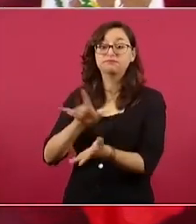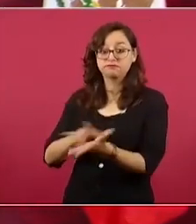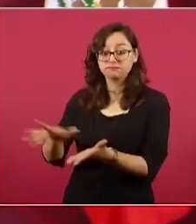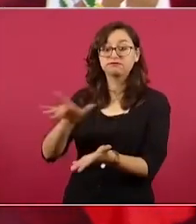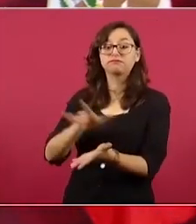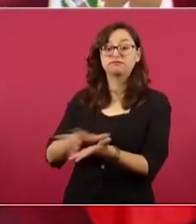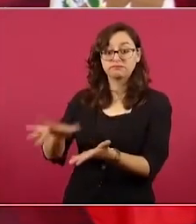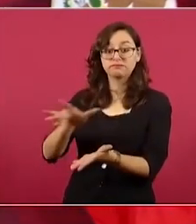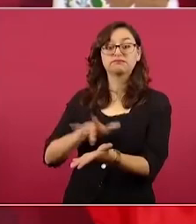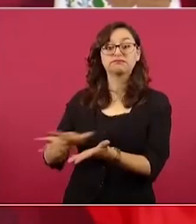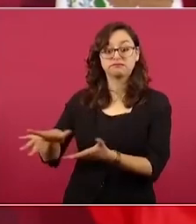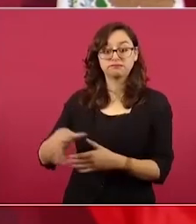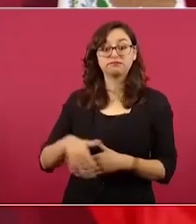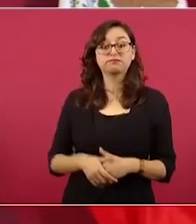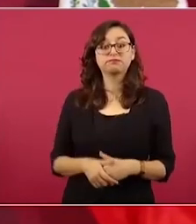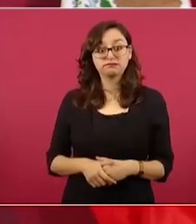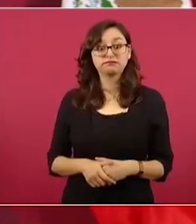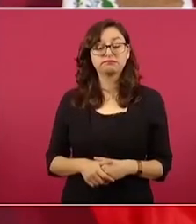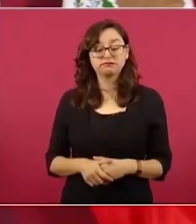Sin embargo,